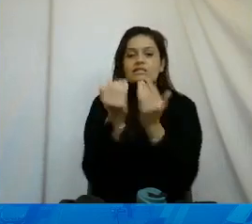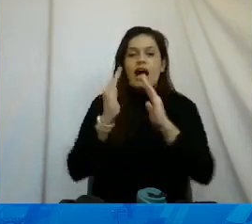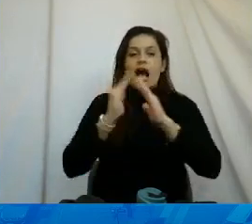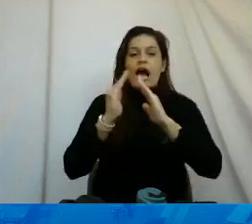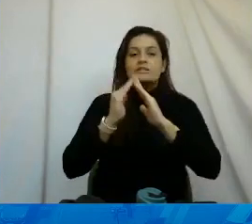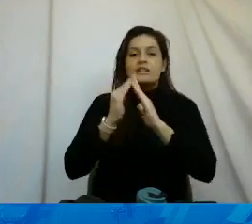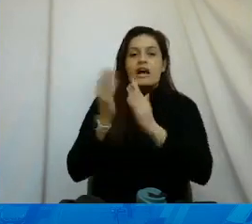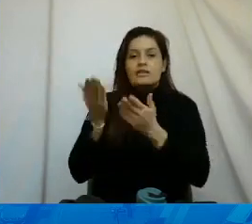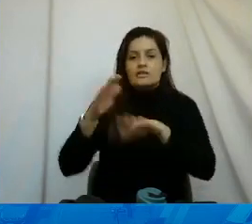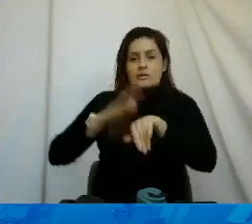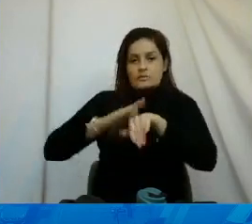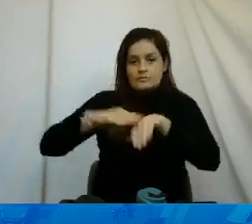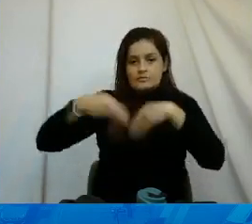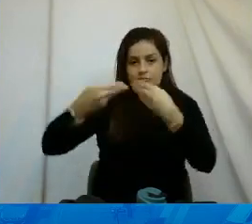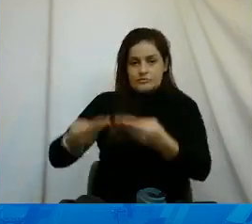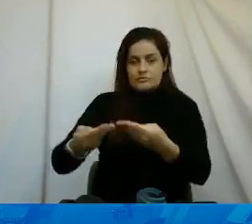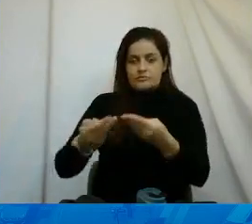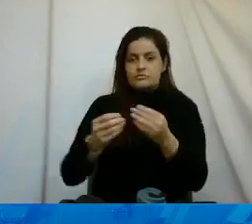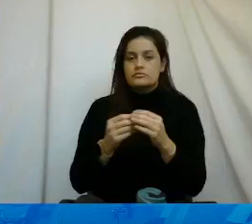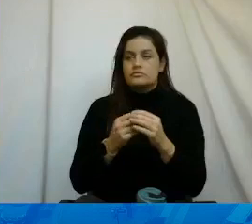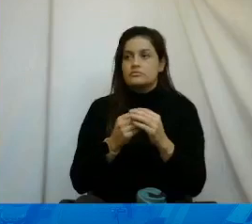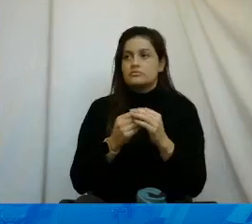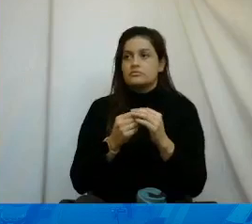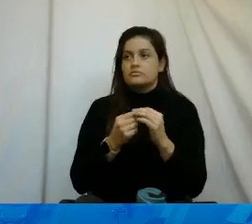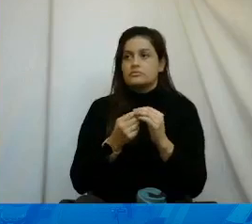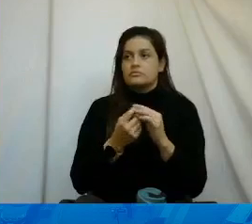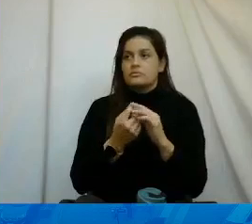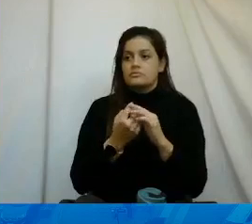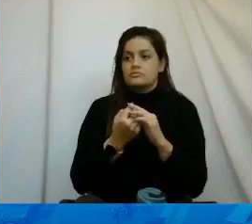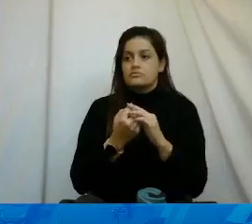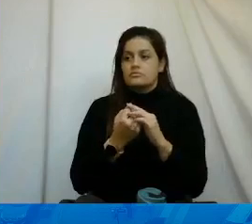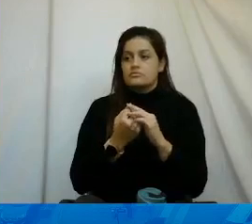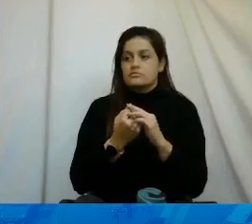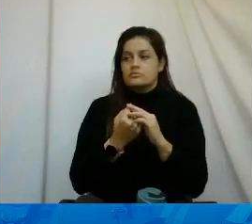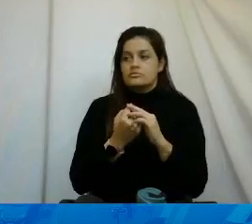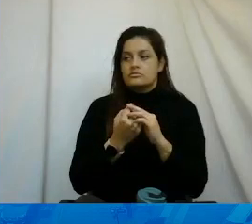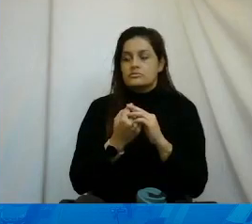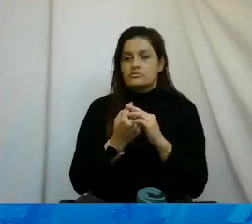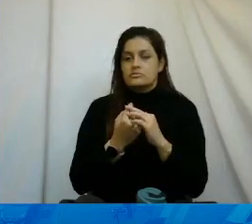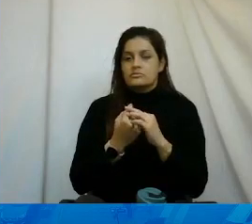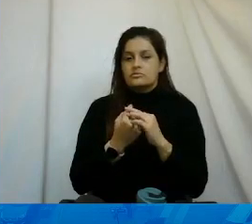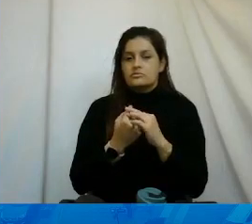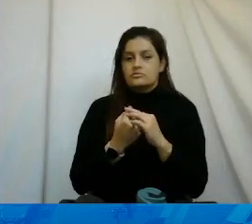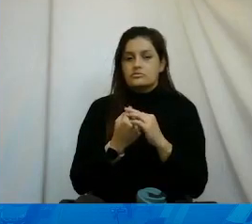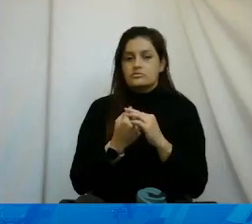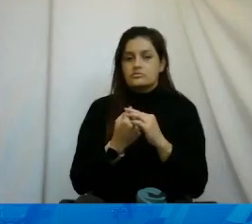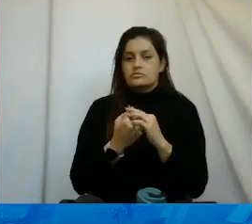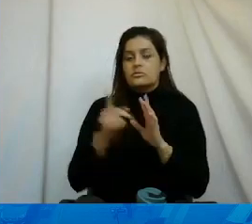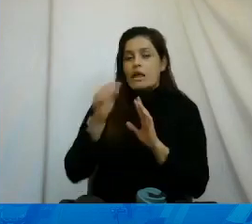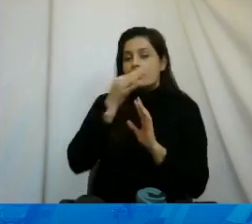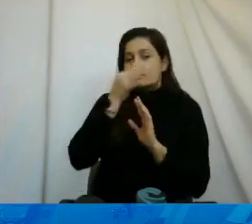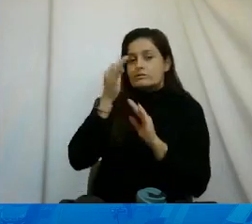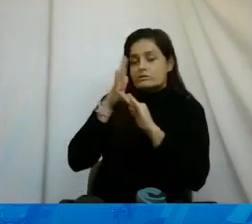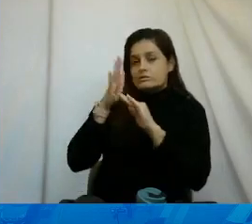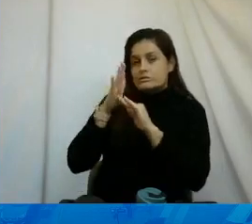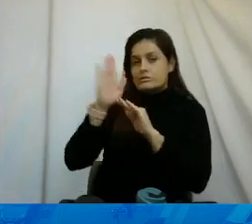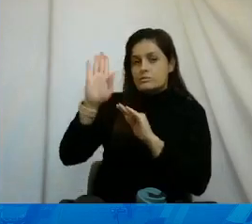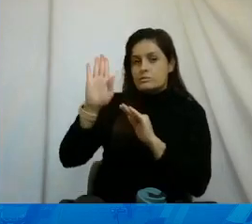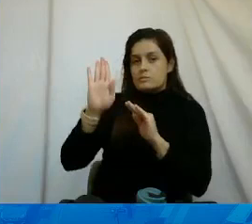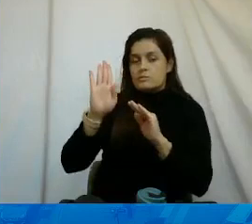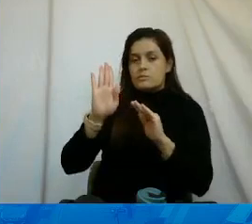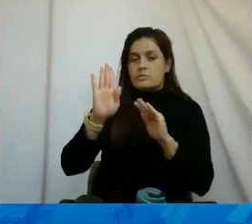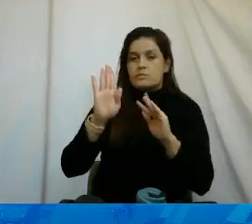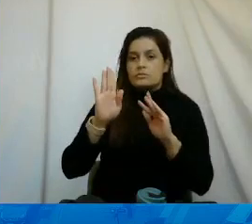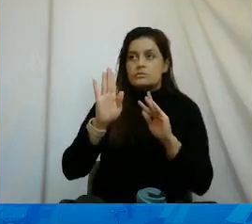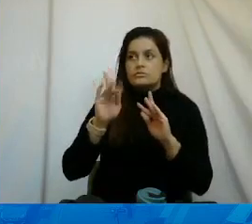enviada a IDECO. Secretario, disculpe. Antes de seguir con la correspondencia, si les